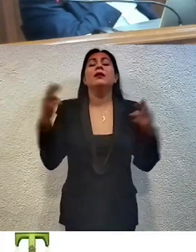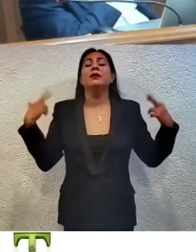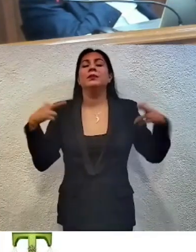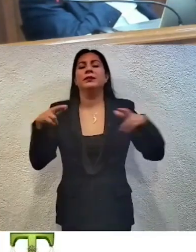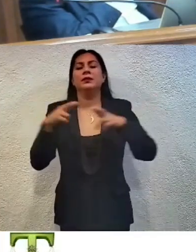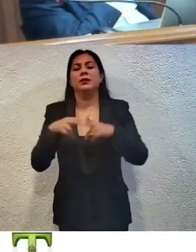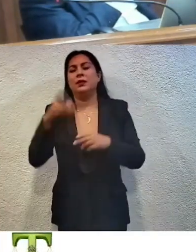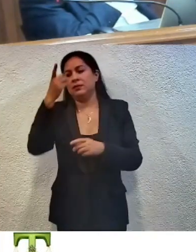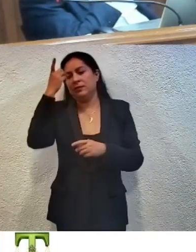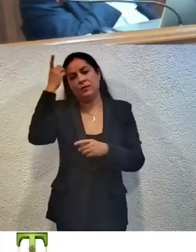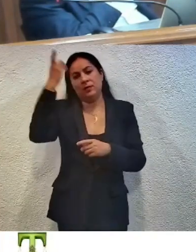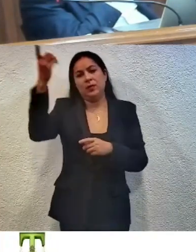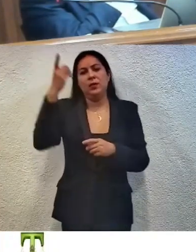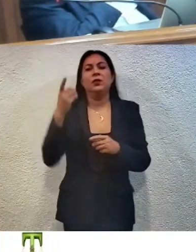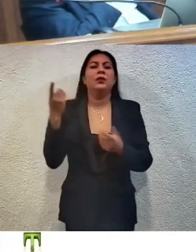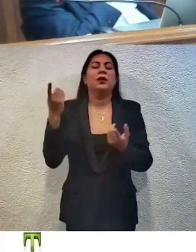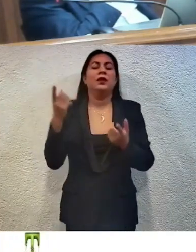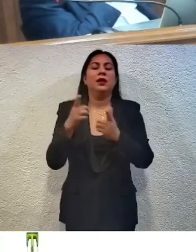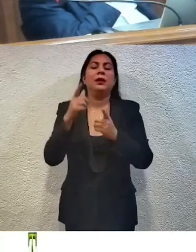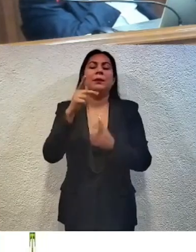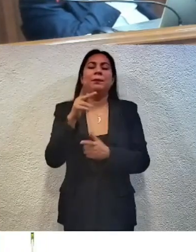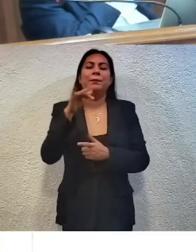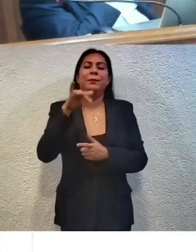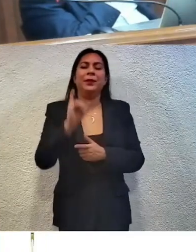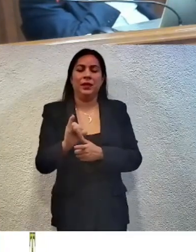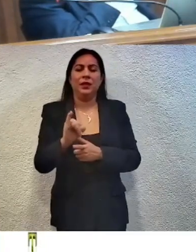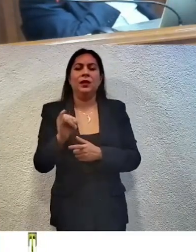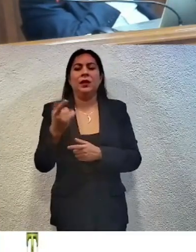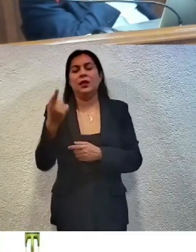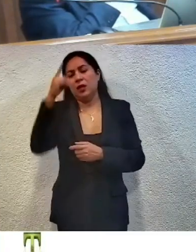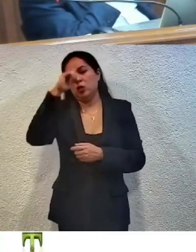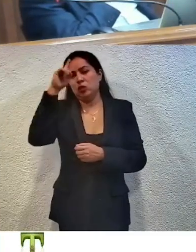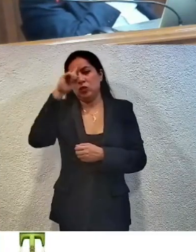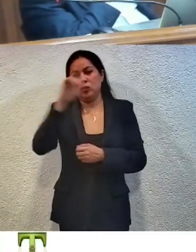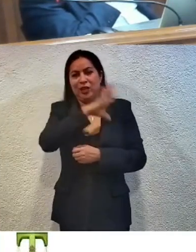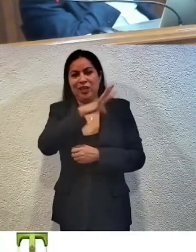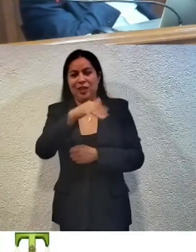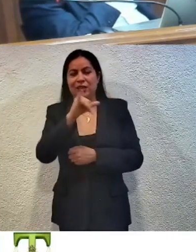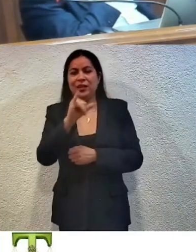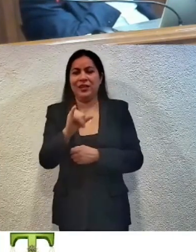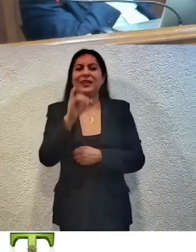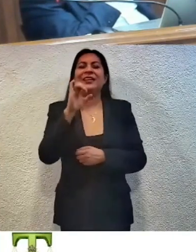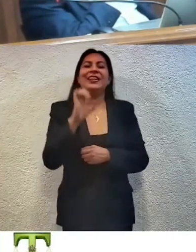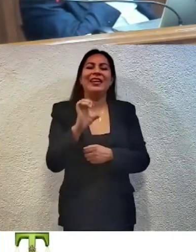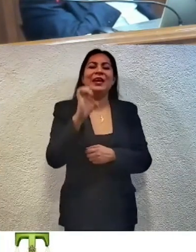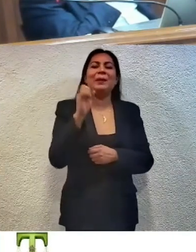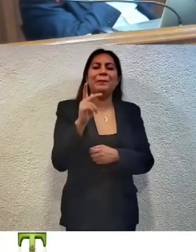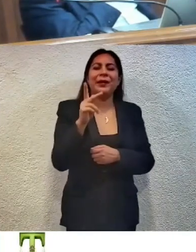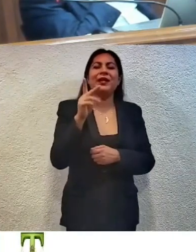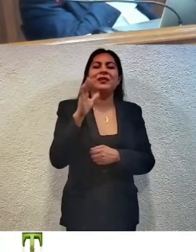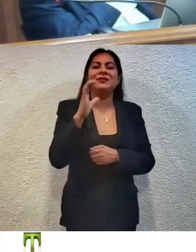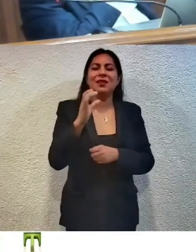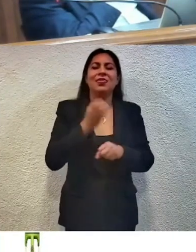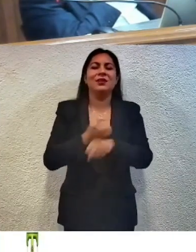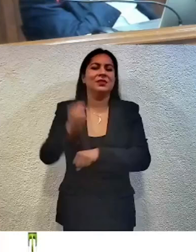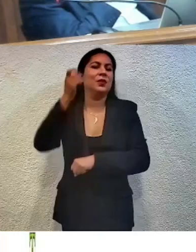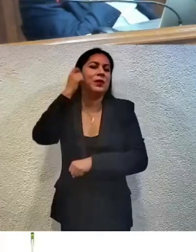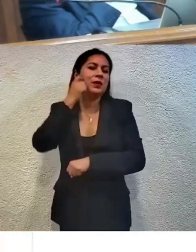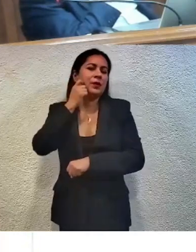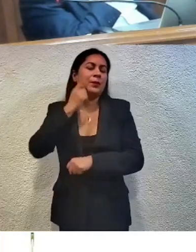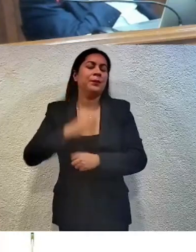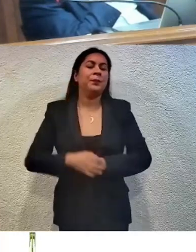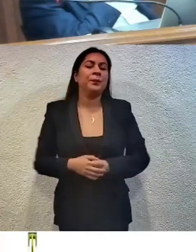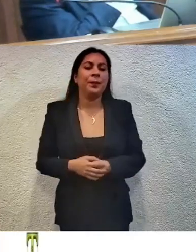representante propietario del Partido Revolucionario Institucional ante el Consejo General del Instituto Electoral y de Participación Ciudadana del Estado de